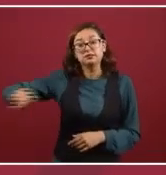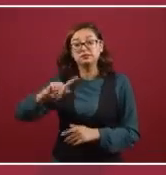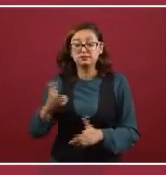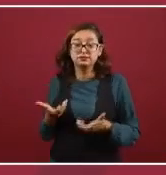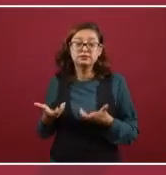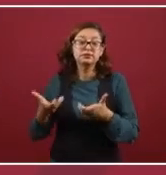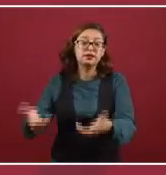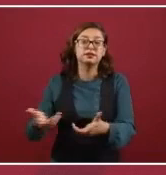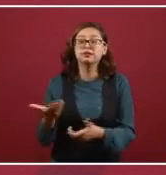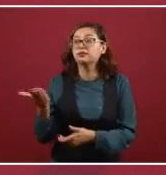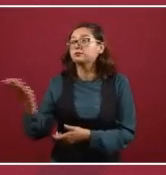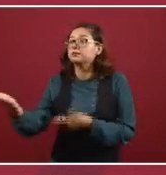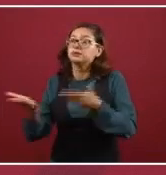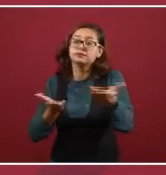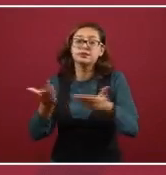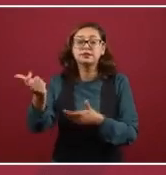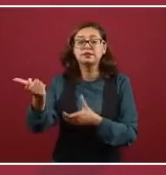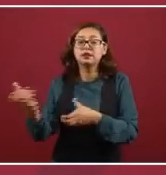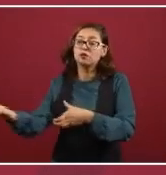boteaban